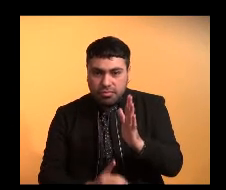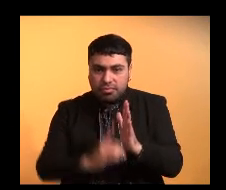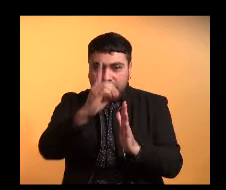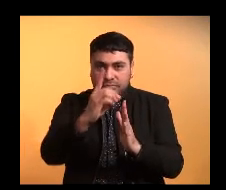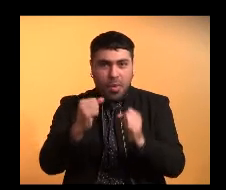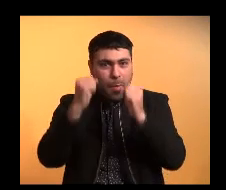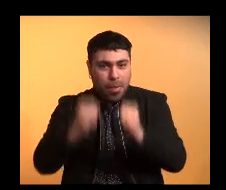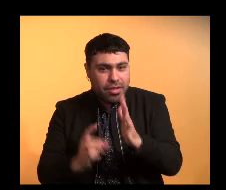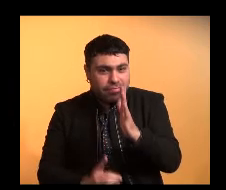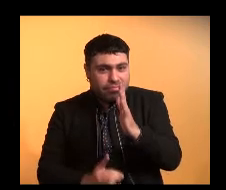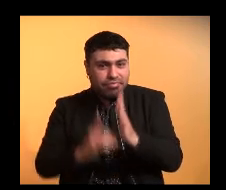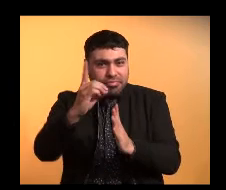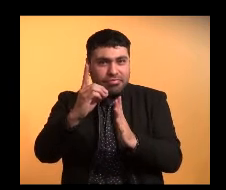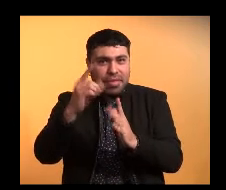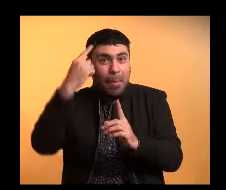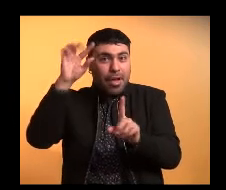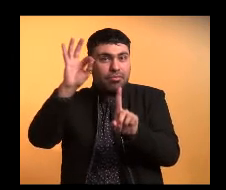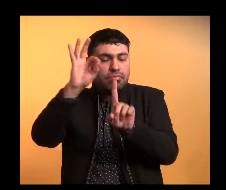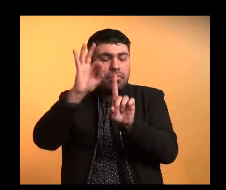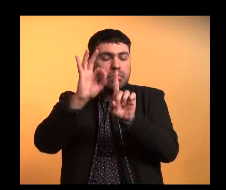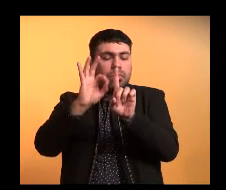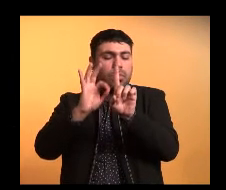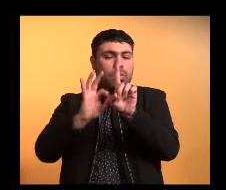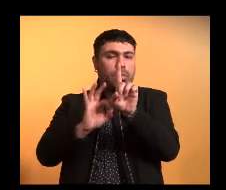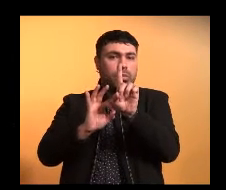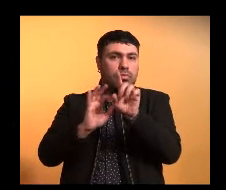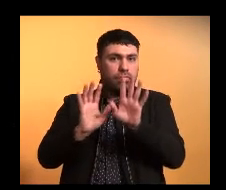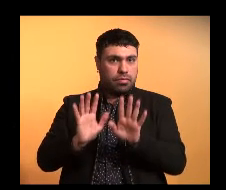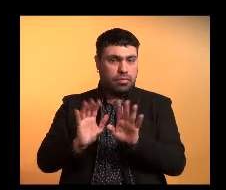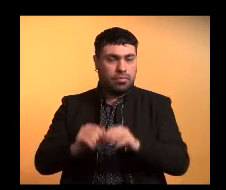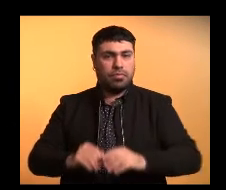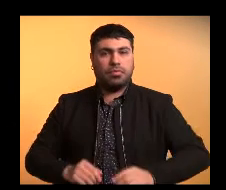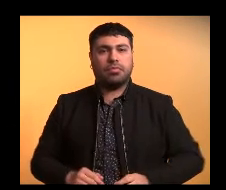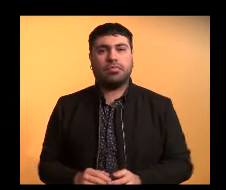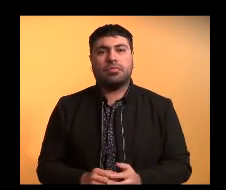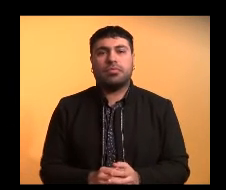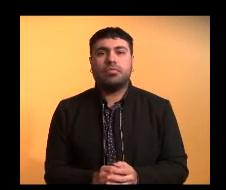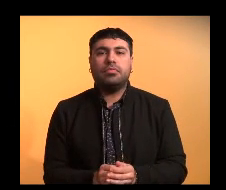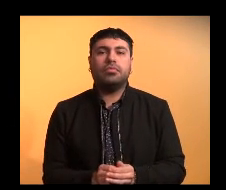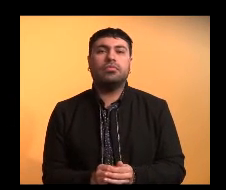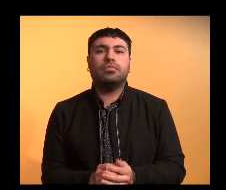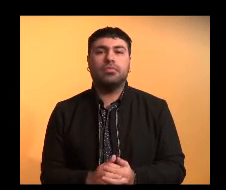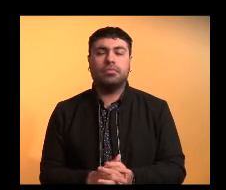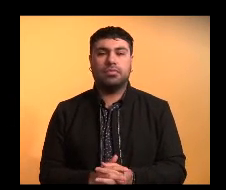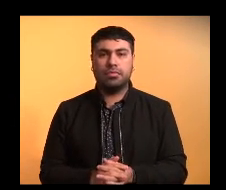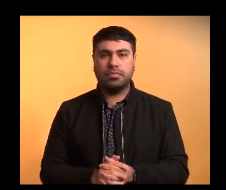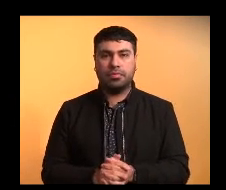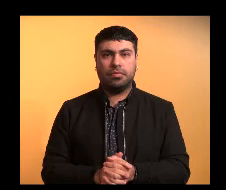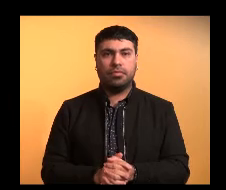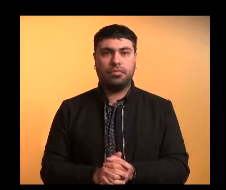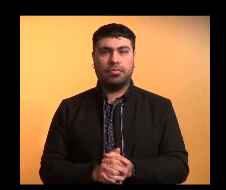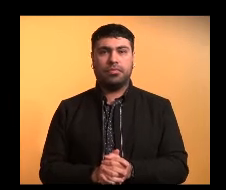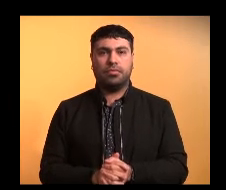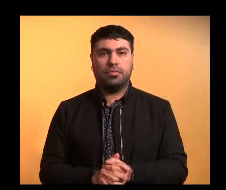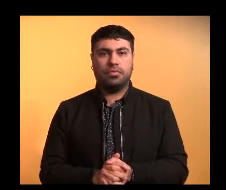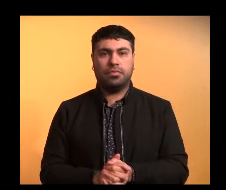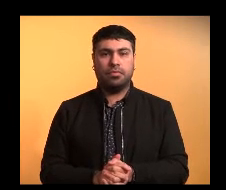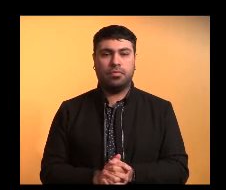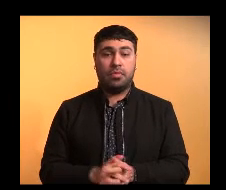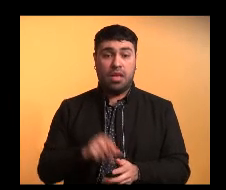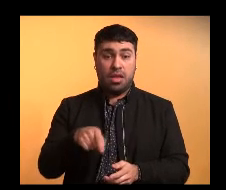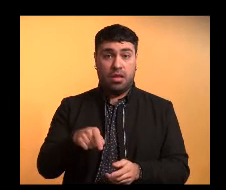este ambiente, en el agua, son algas submareales que están bajo el agua, poseen. Por lo tanto, son